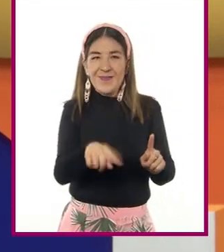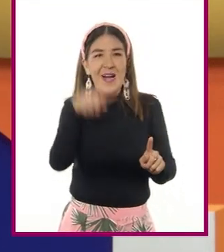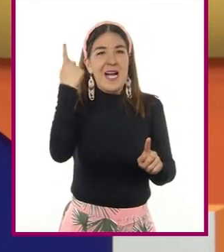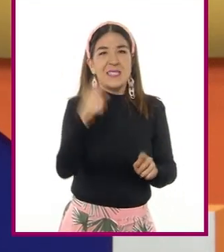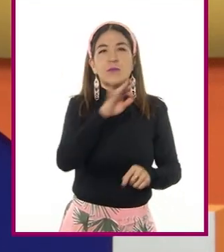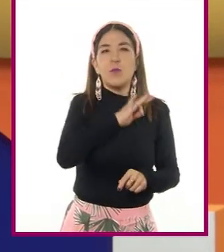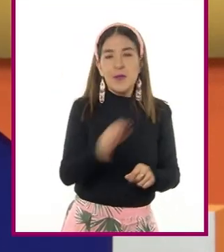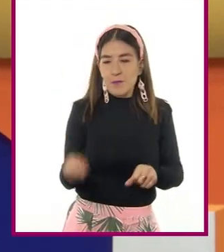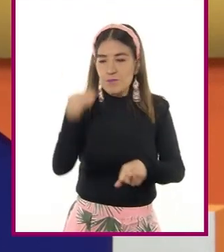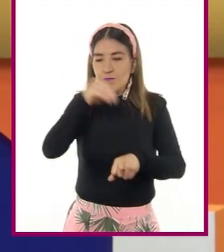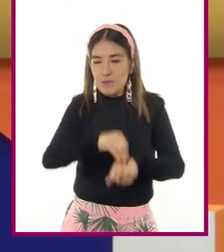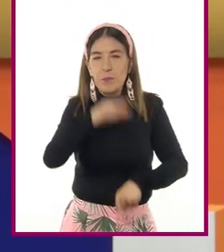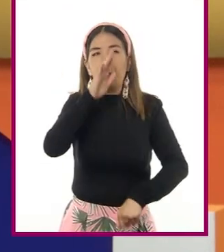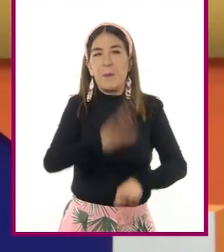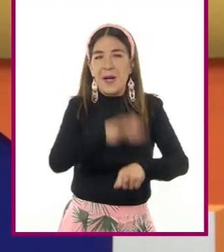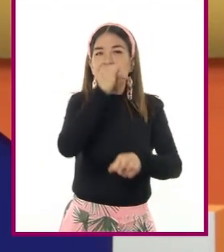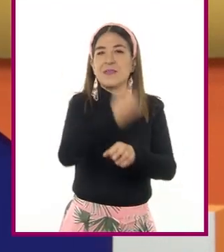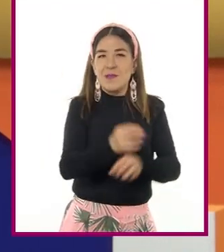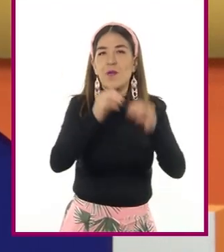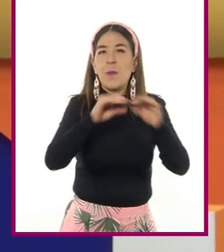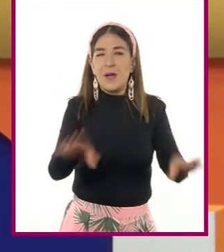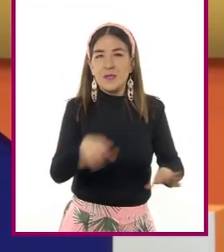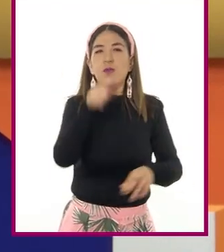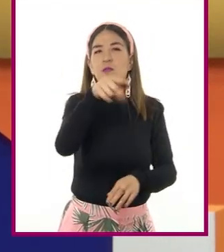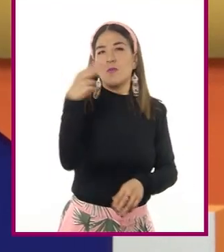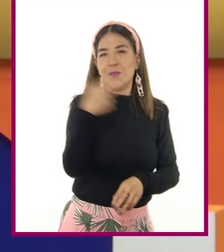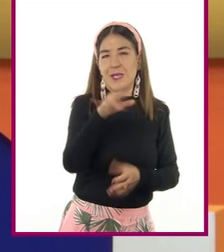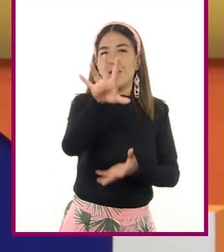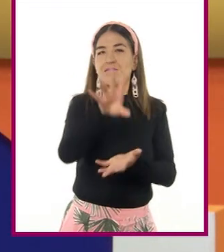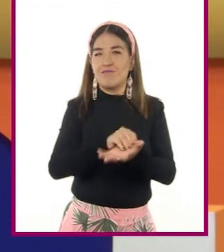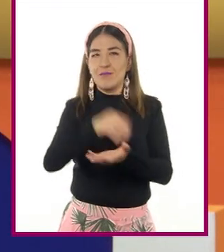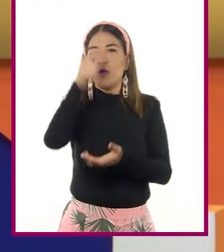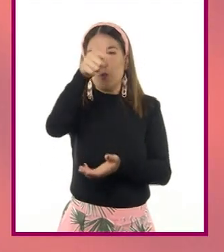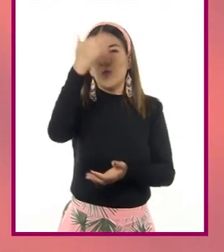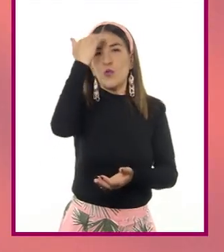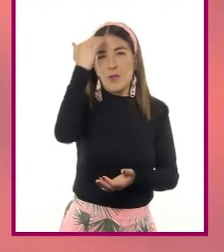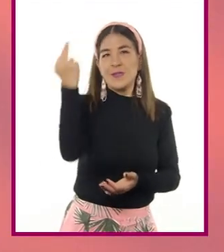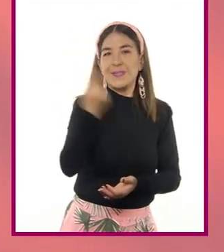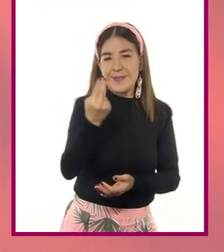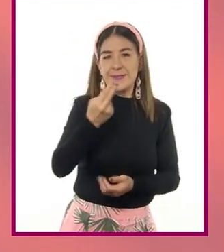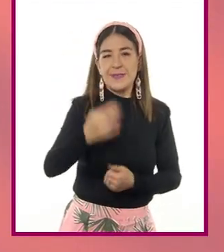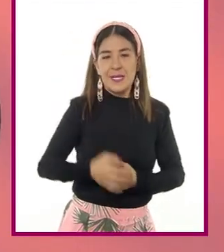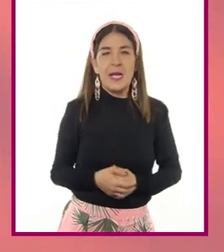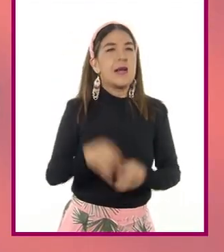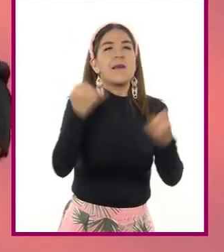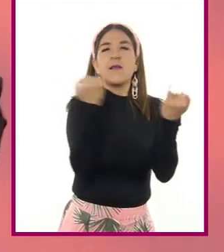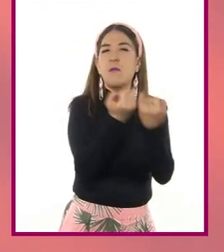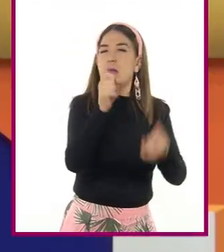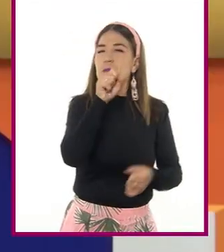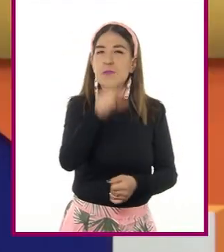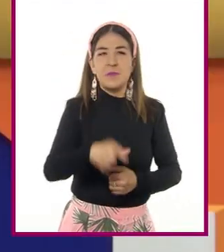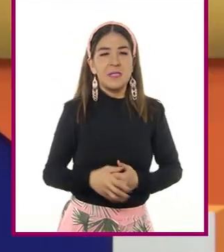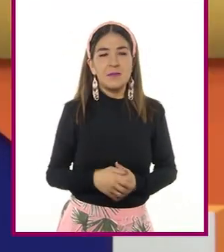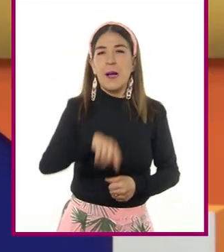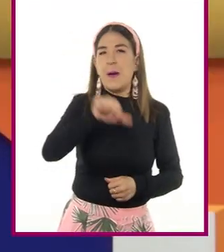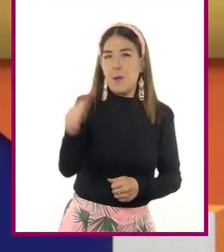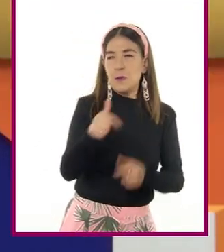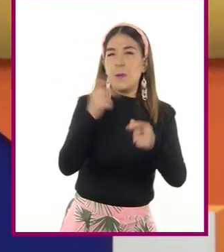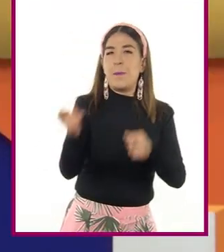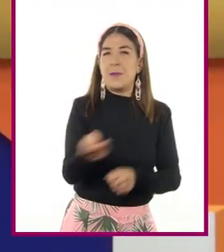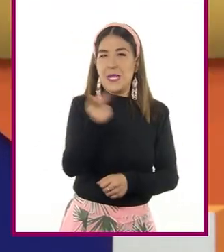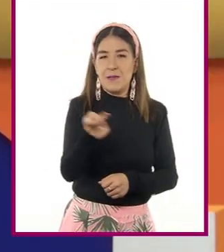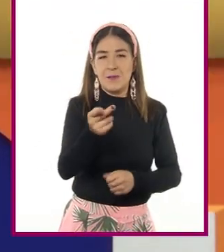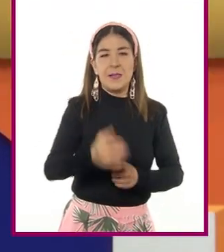complementarla o dirigirla a la información que realmente queremos conocer. Lo mismo sucederá con las siguientes